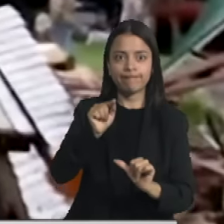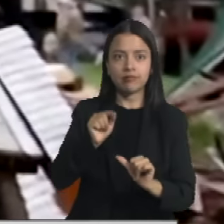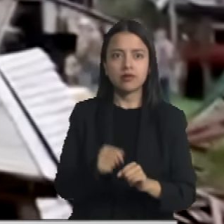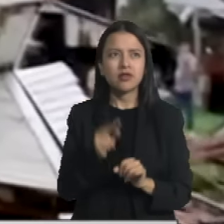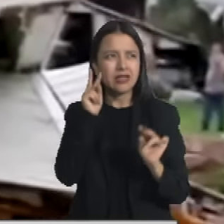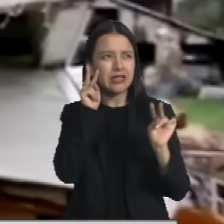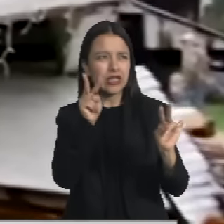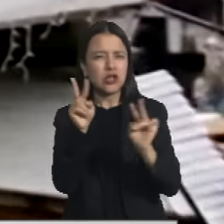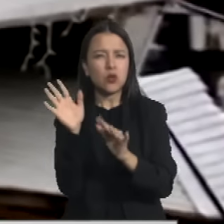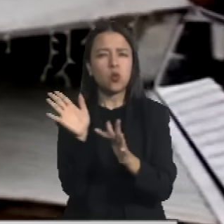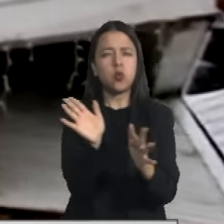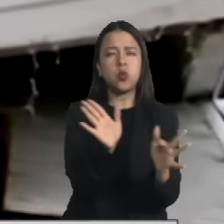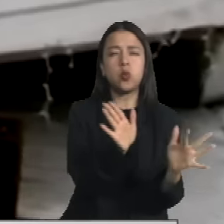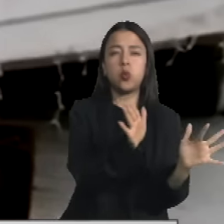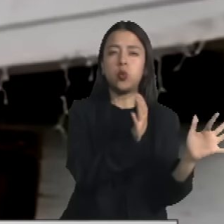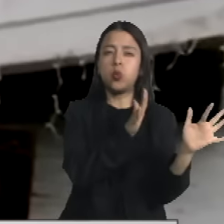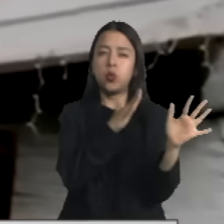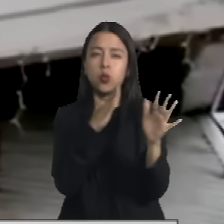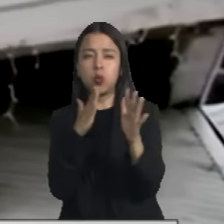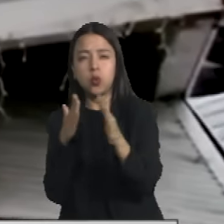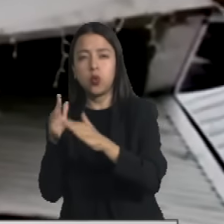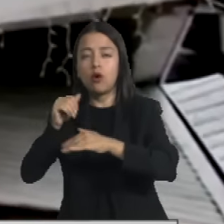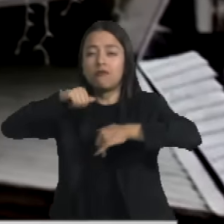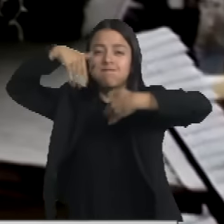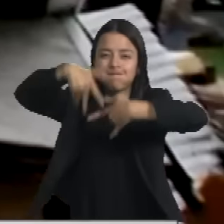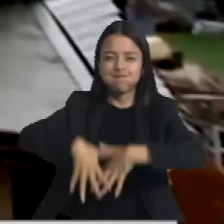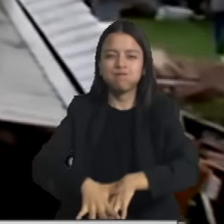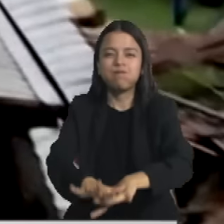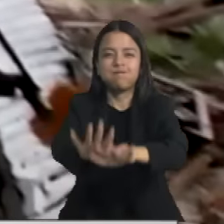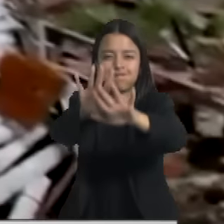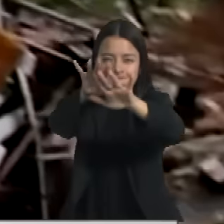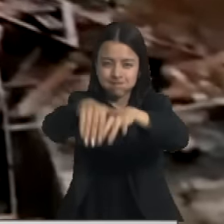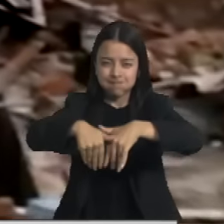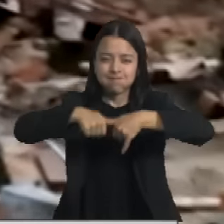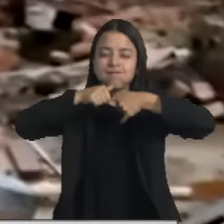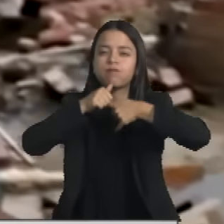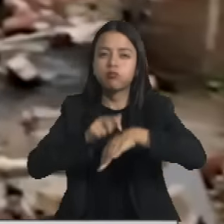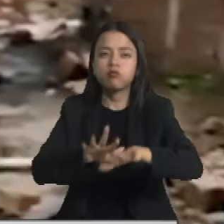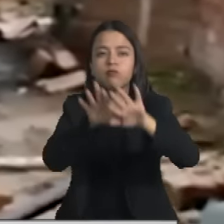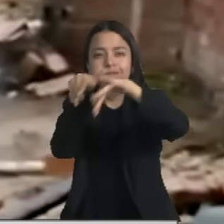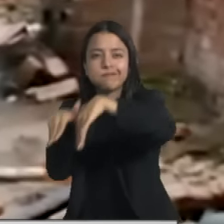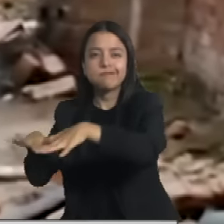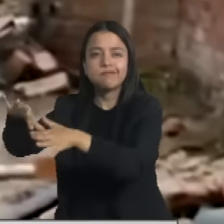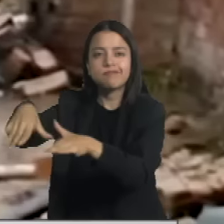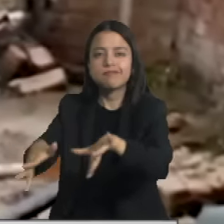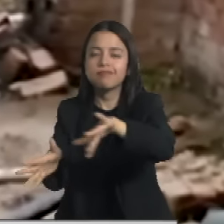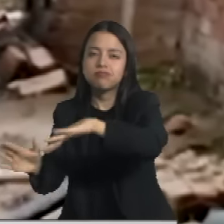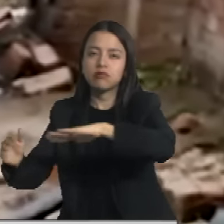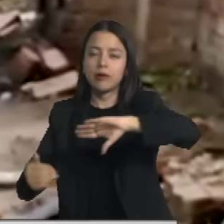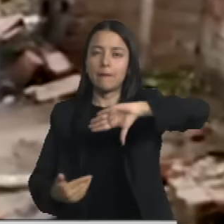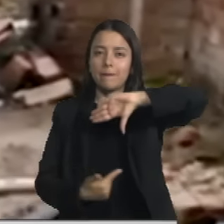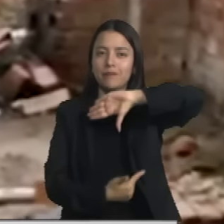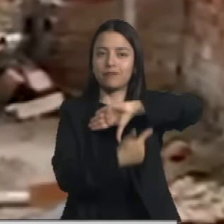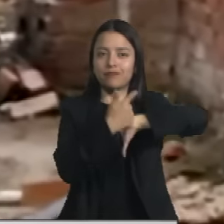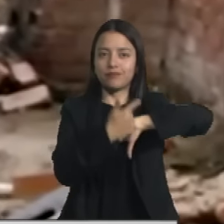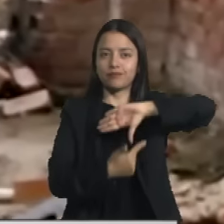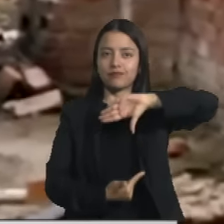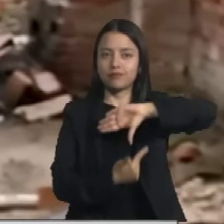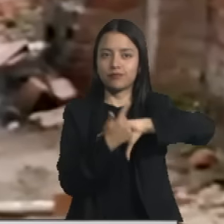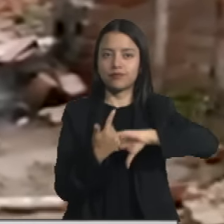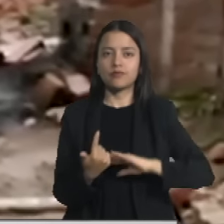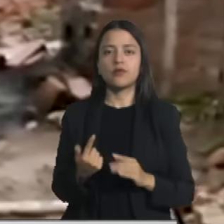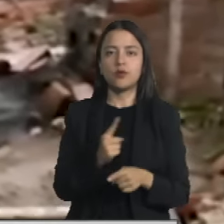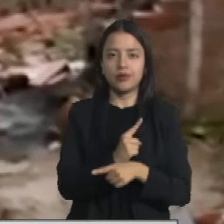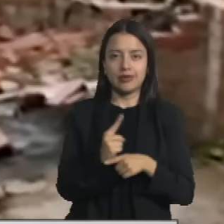moviéndose tierra adentro con aguaceros y posibles inundaciones durante todo su camino por la costa atlántica central y el nordeste durante